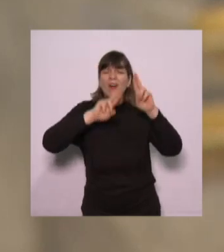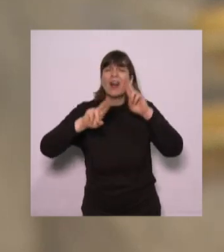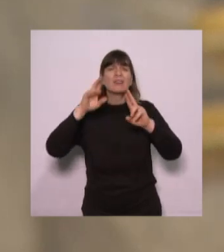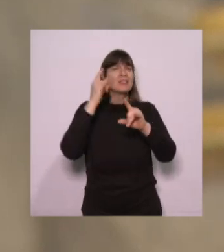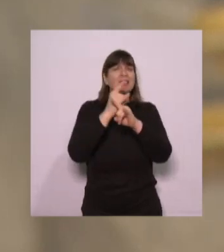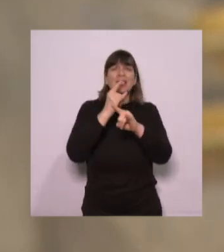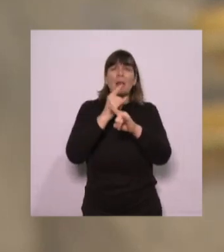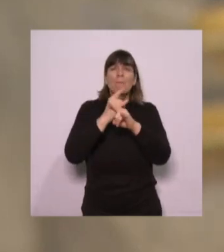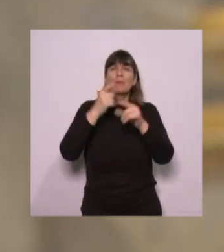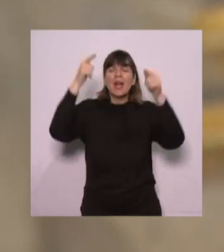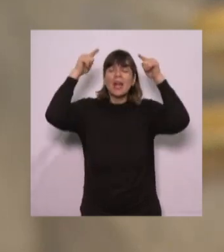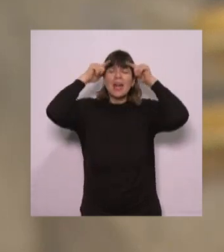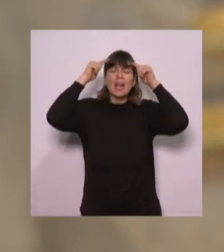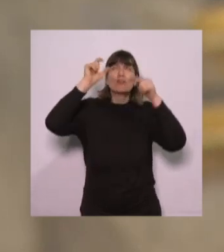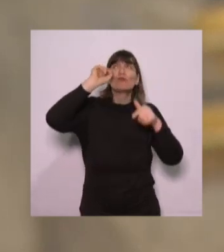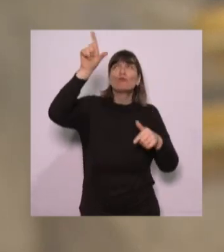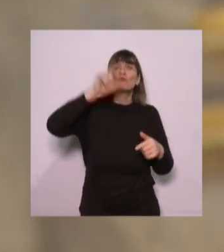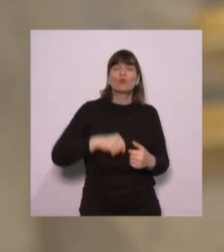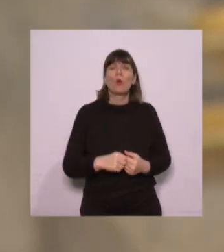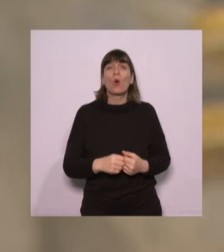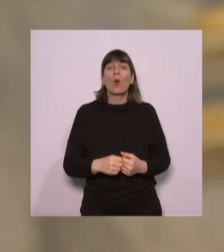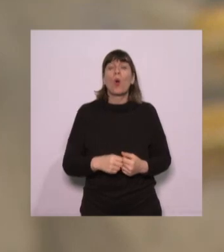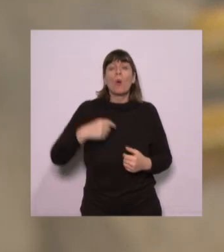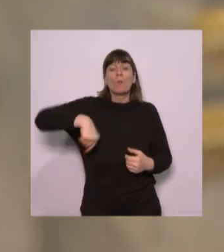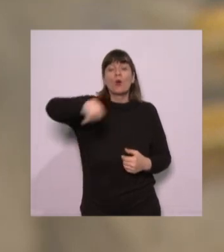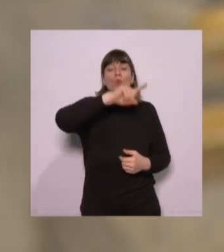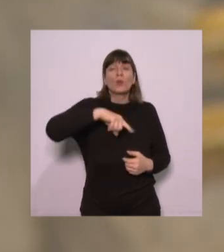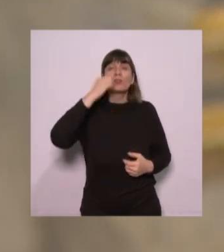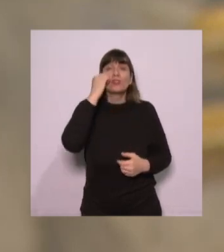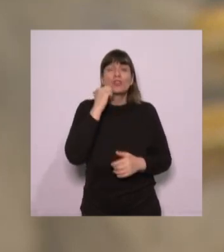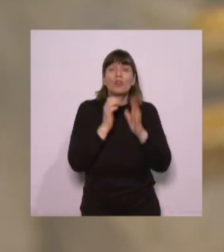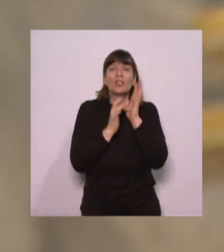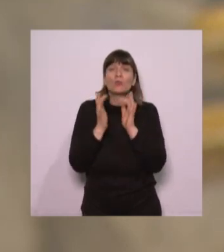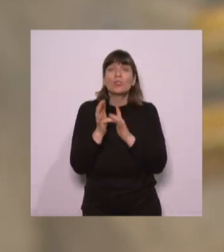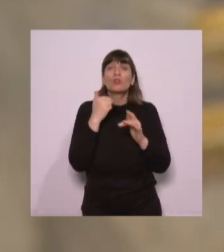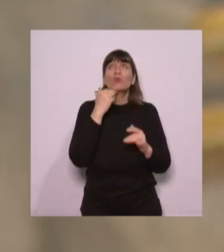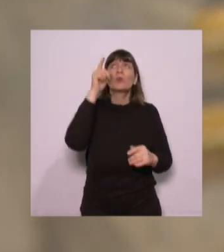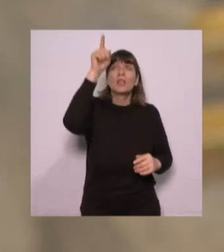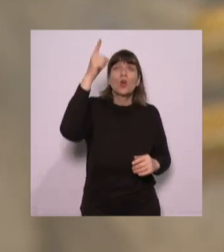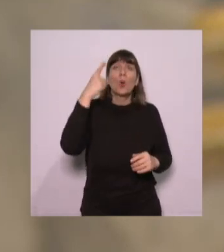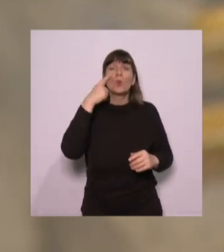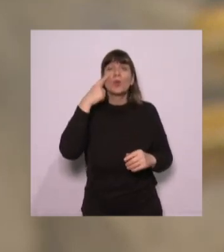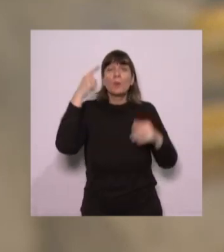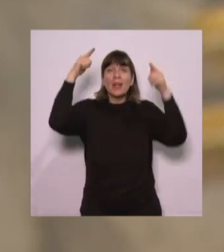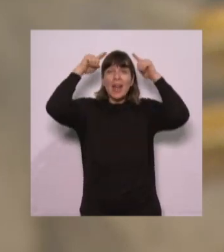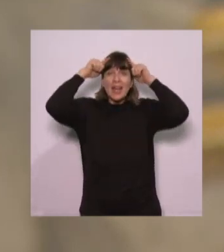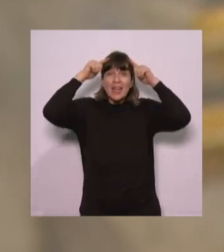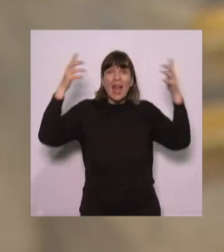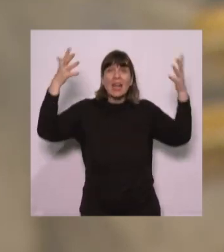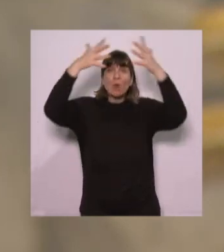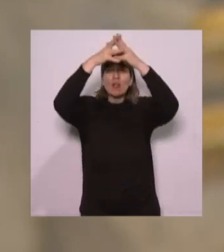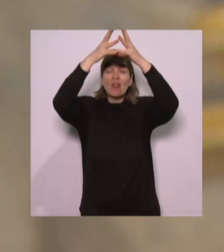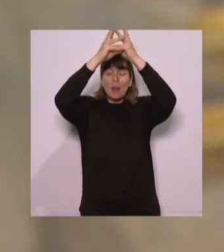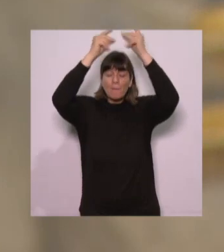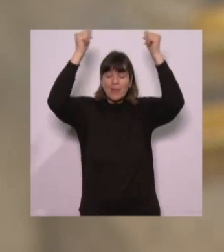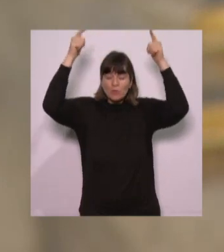buscar incesantemente tu reino. Por nuestro Señor Jesucristo, tu Hijo, que vive y reina